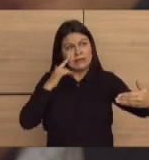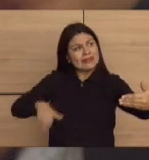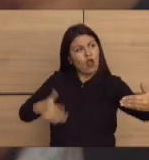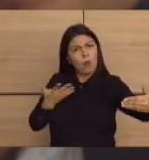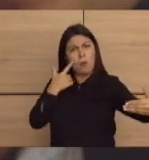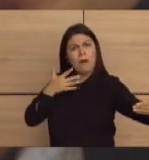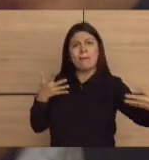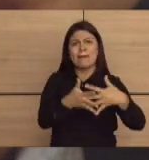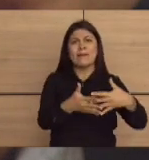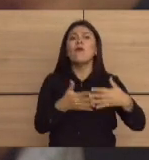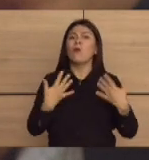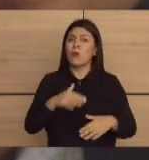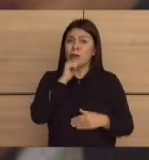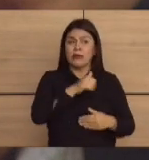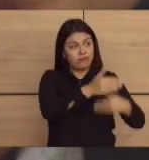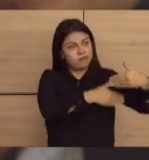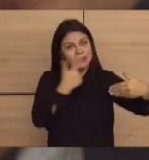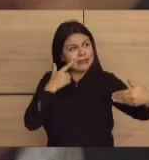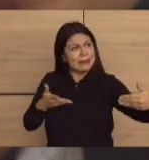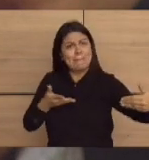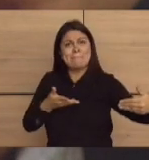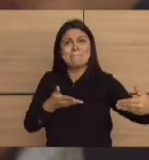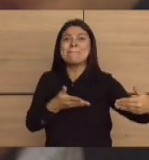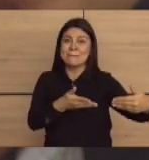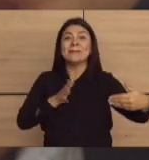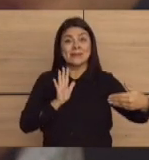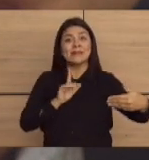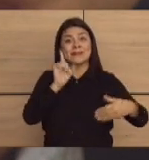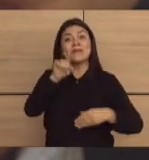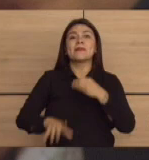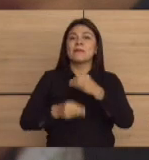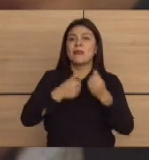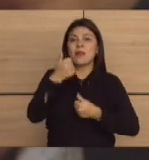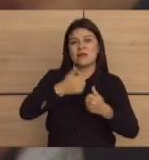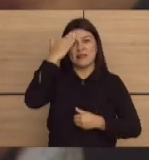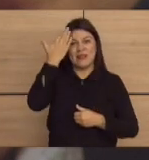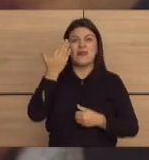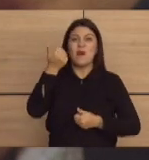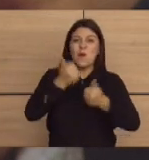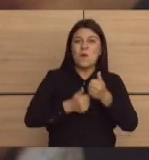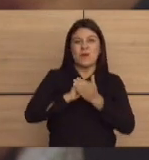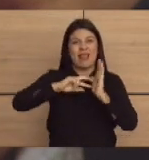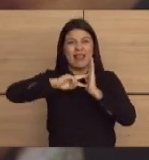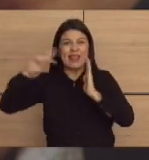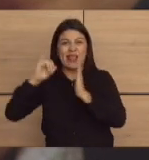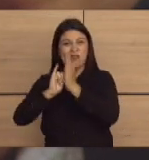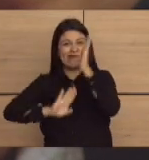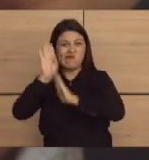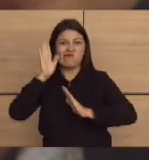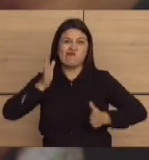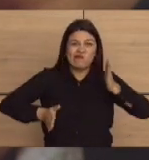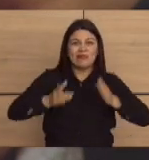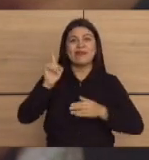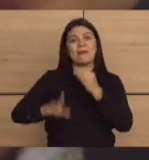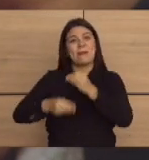altamente exponencial, donde vemos que la inteligencia artificial, el Internet de las